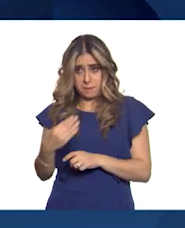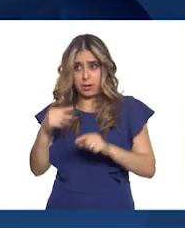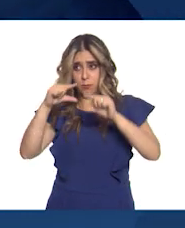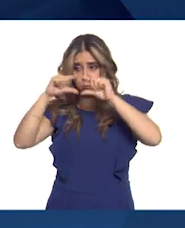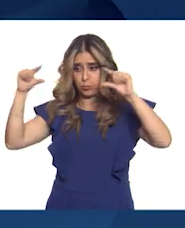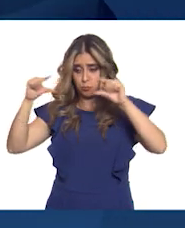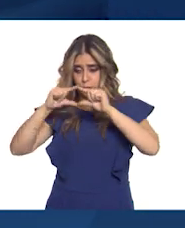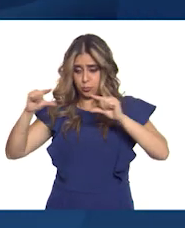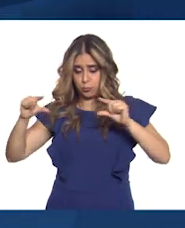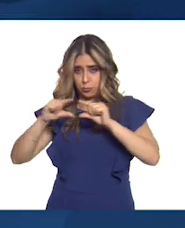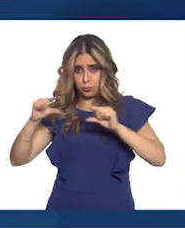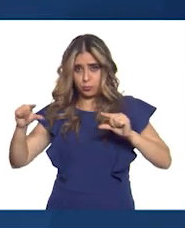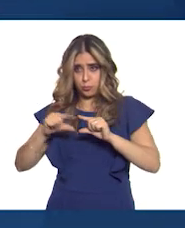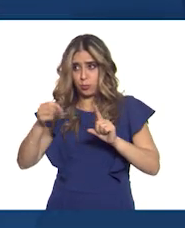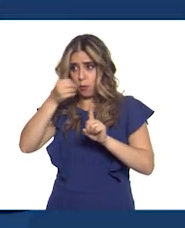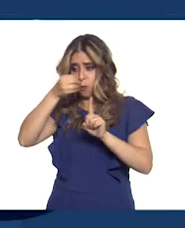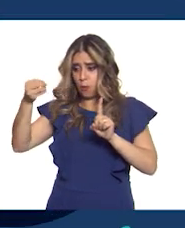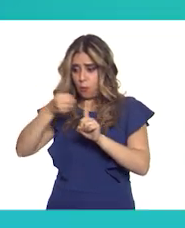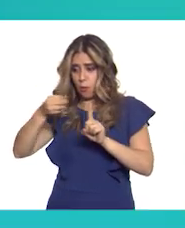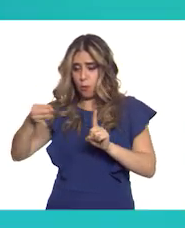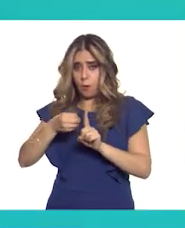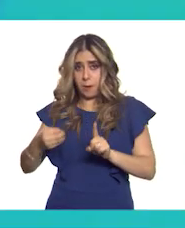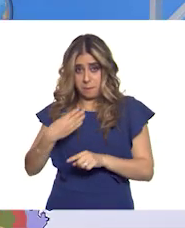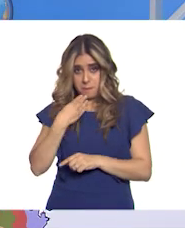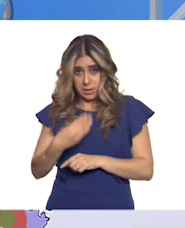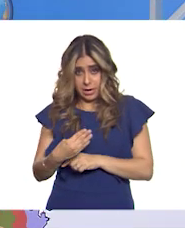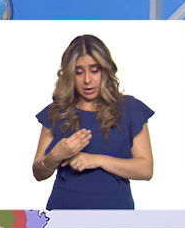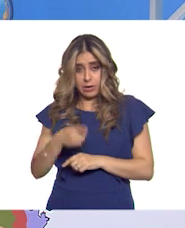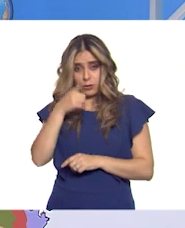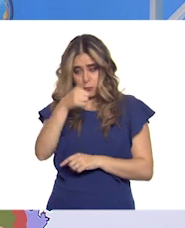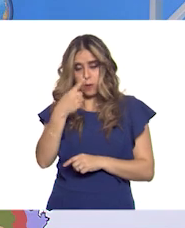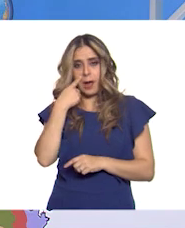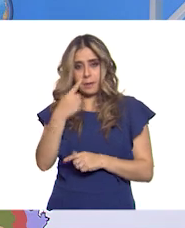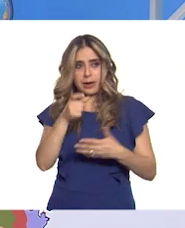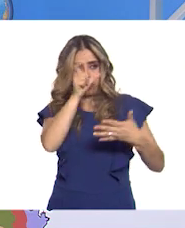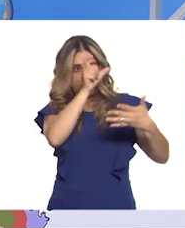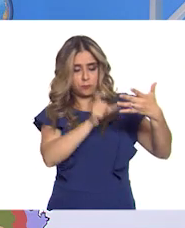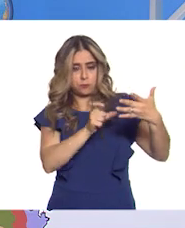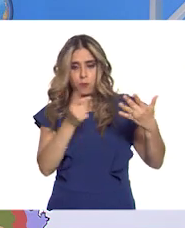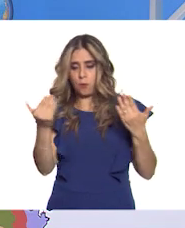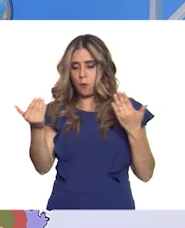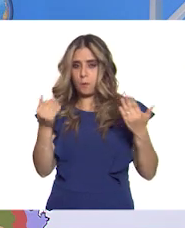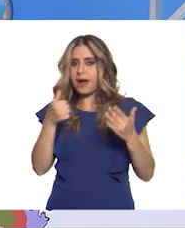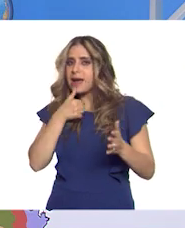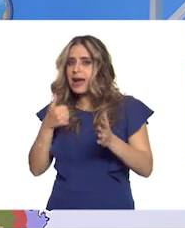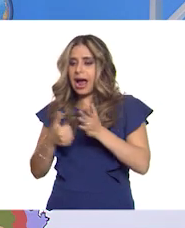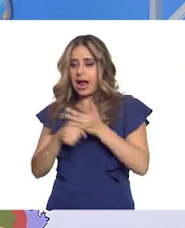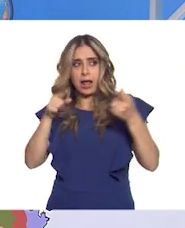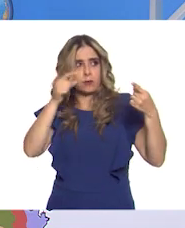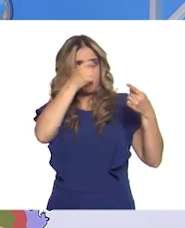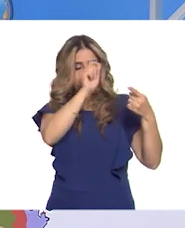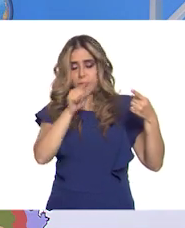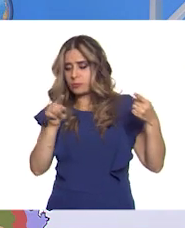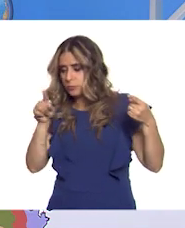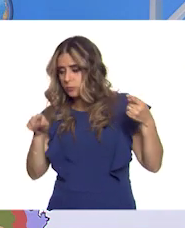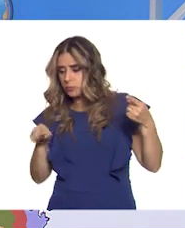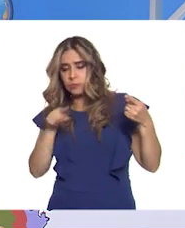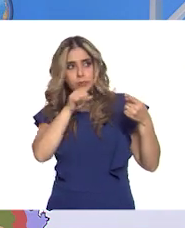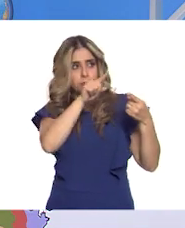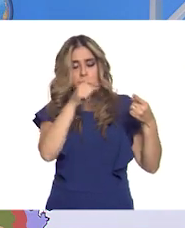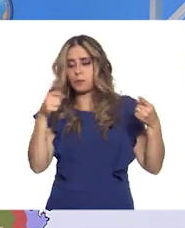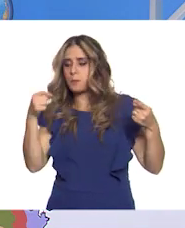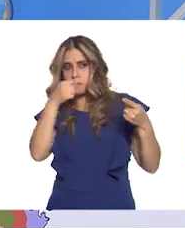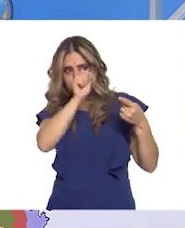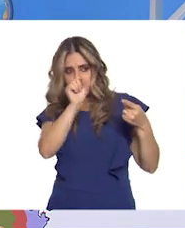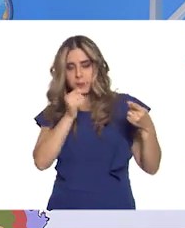sigue una secuencia lógica. Muy bien, María ya revisó su carta y ahora sí, vamos al siguiente